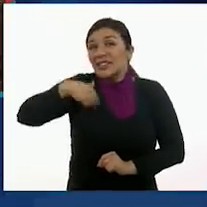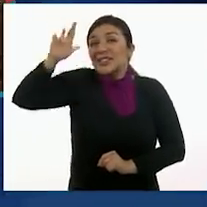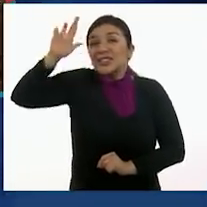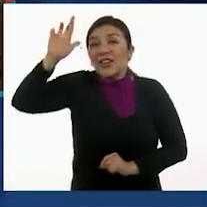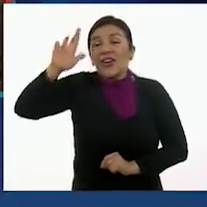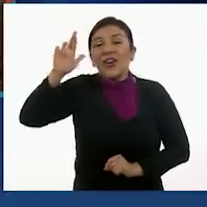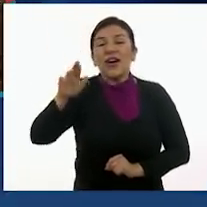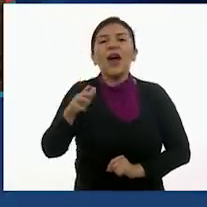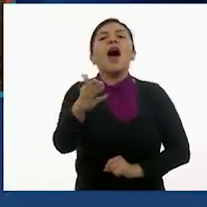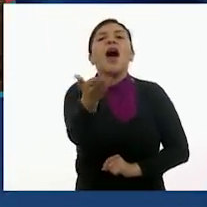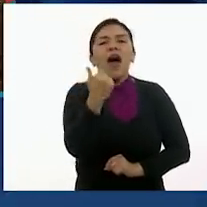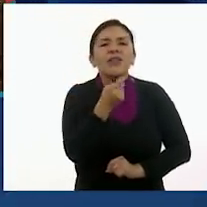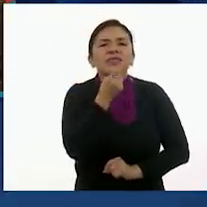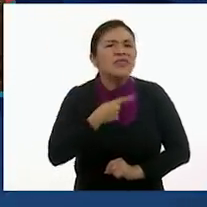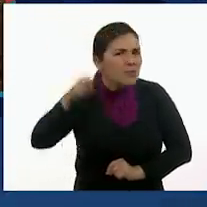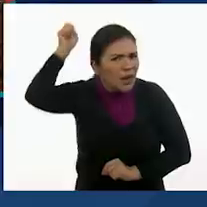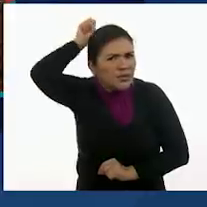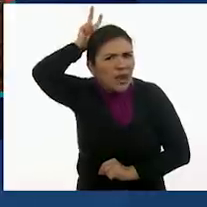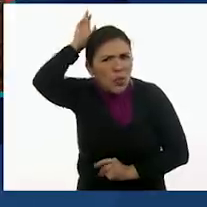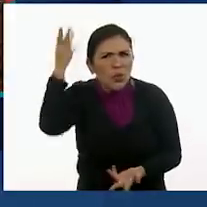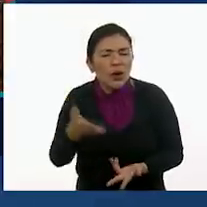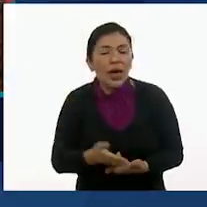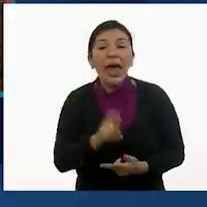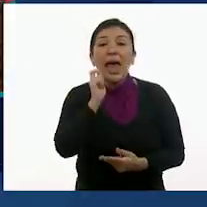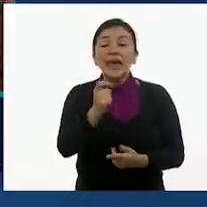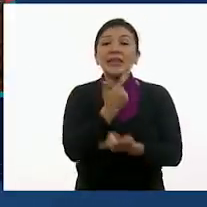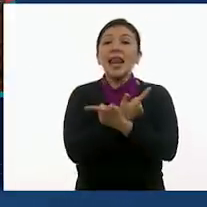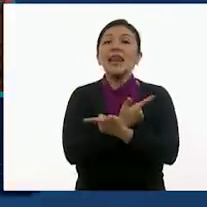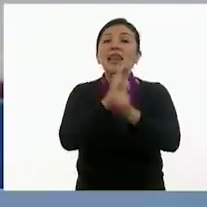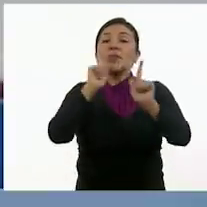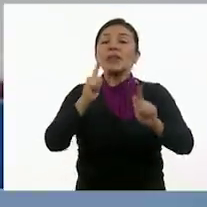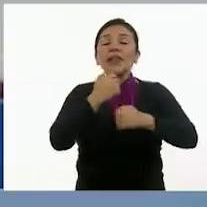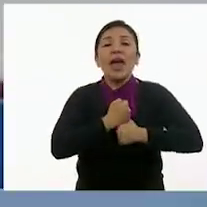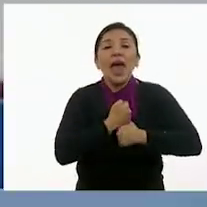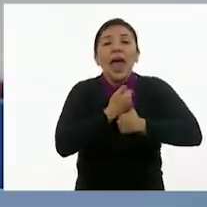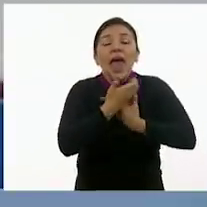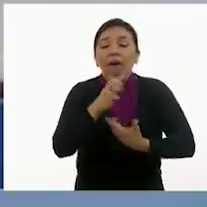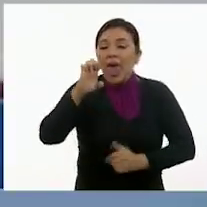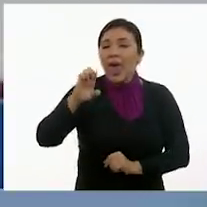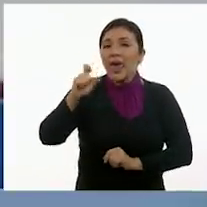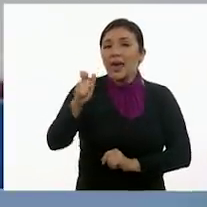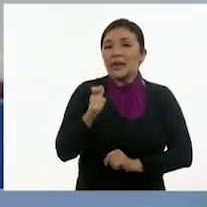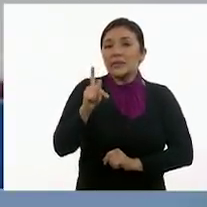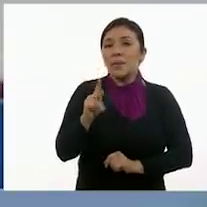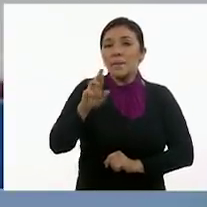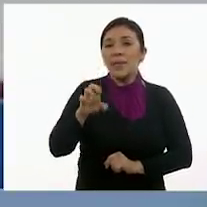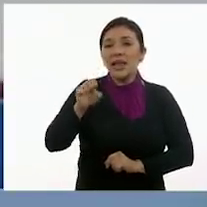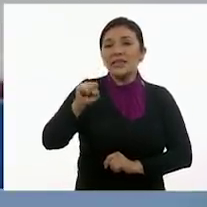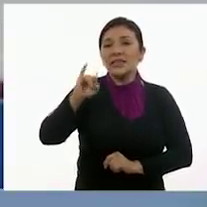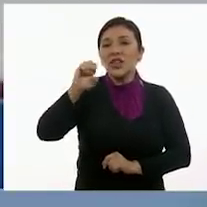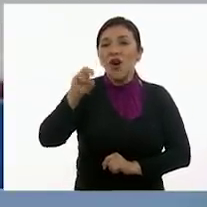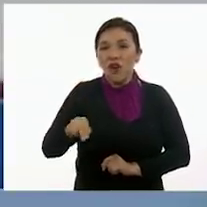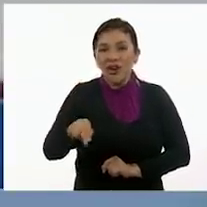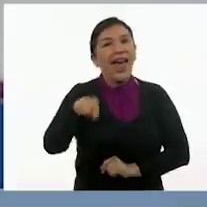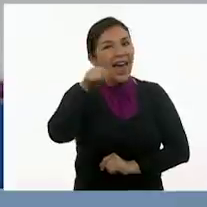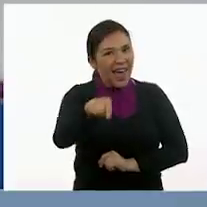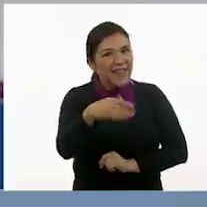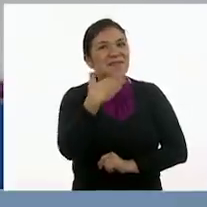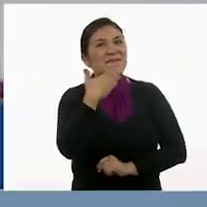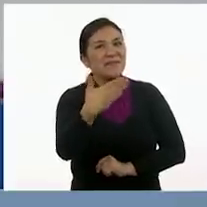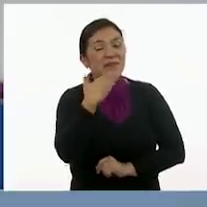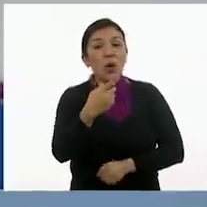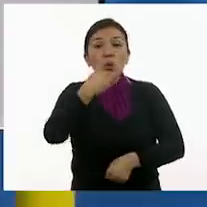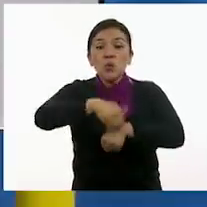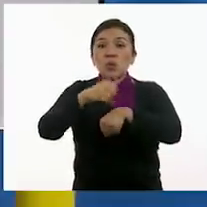Yo la tengo. A ver, Raúl, ¿cuál? La libertad de expresión. Muy bien. Oh. Entonces ahí en la